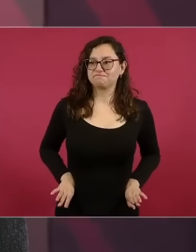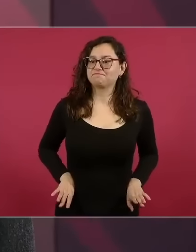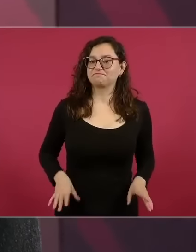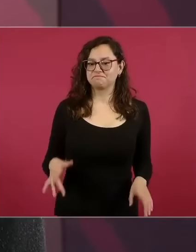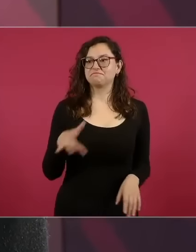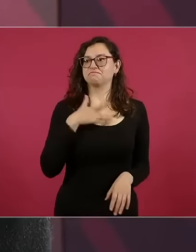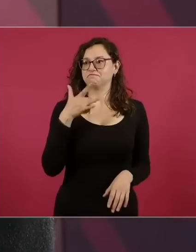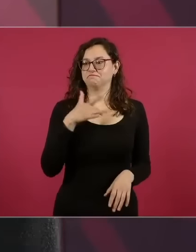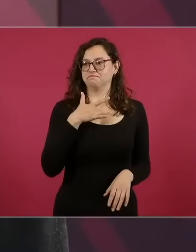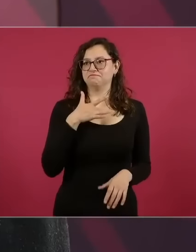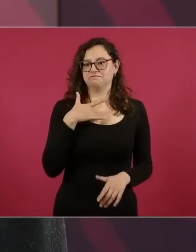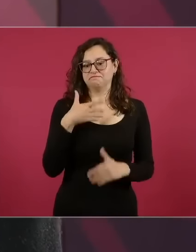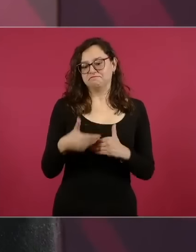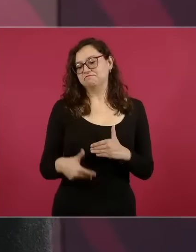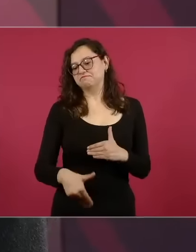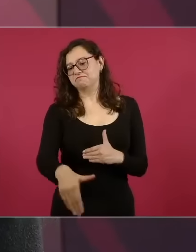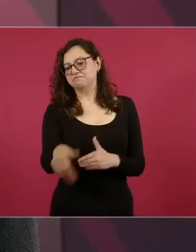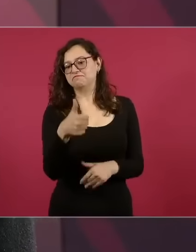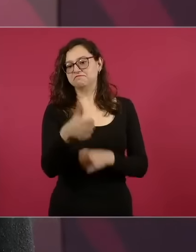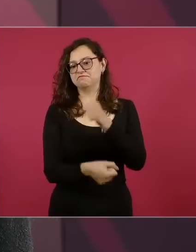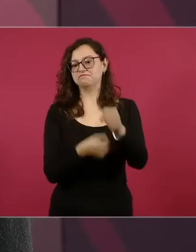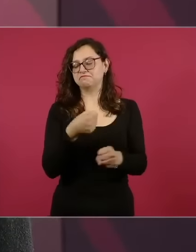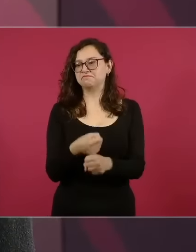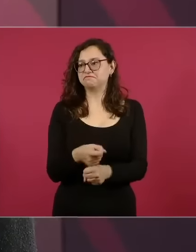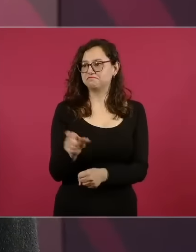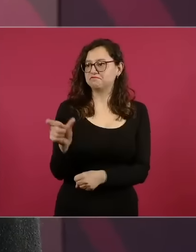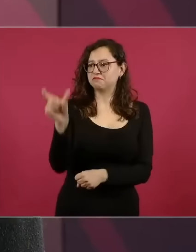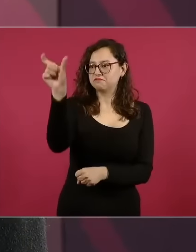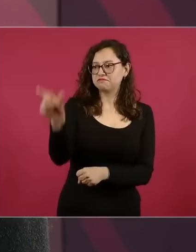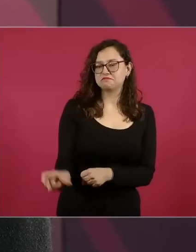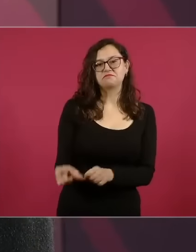nuestro país y muy bien a nuestro pueblo,